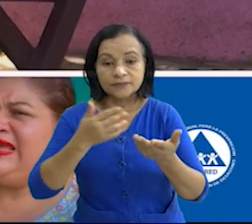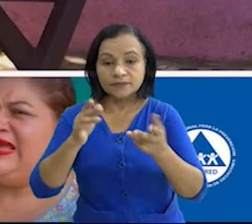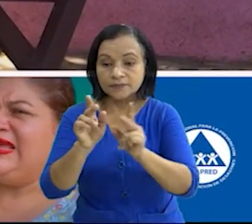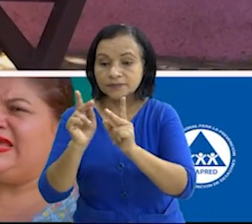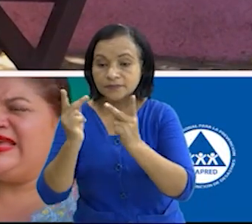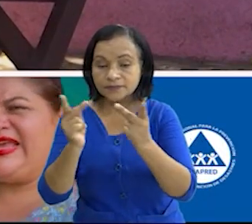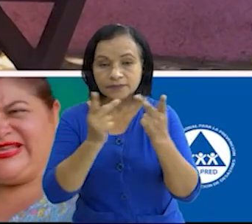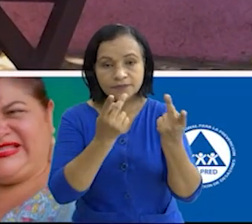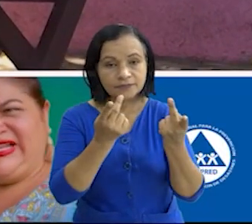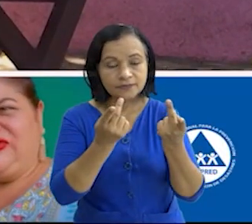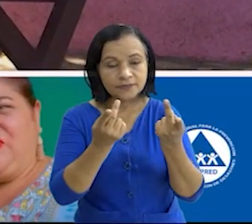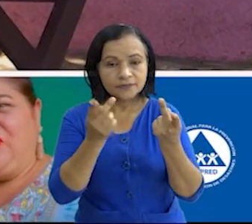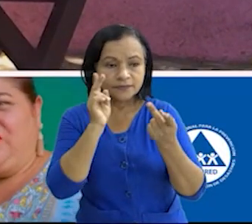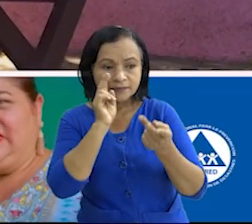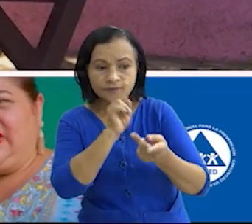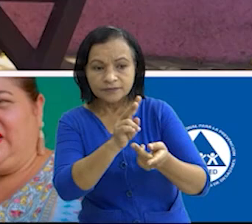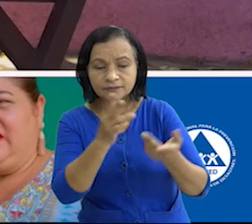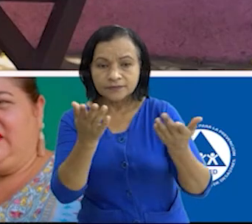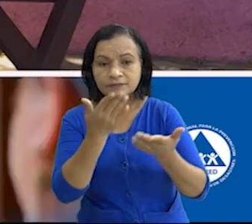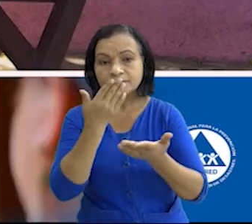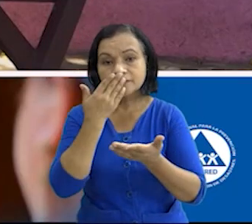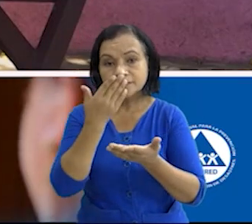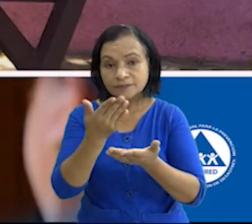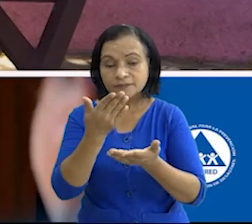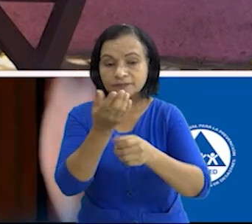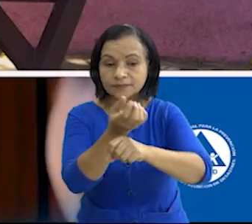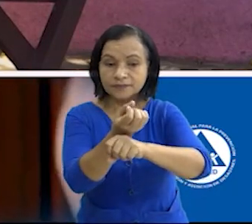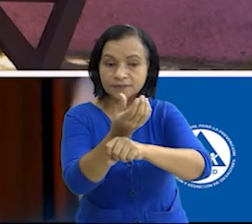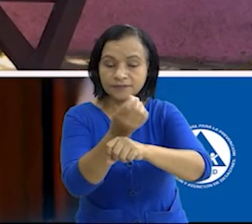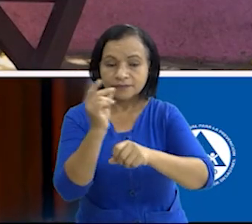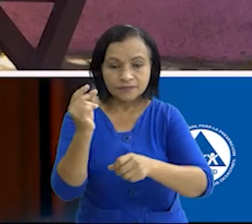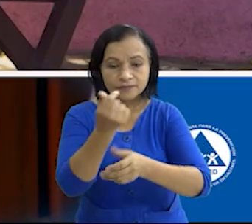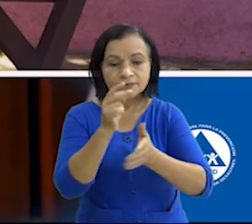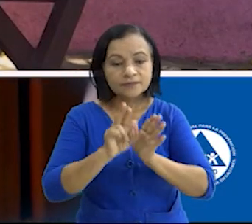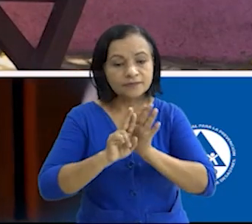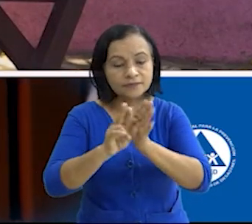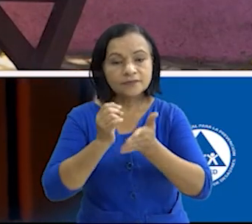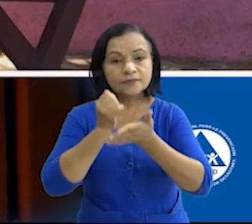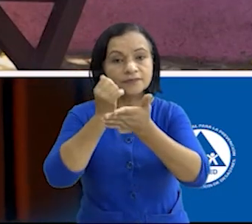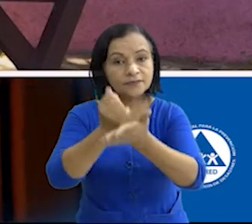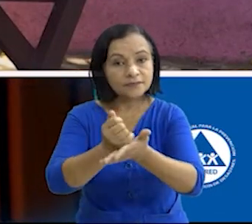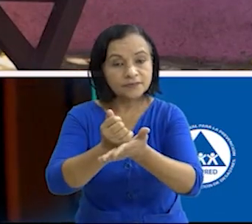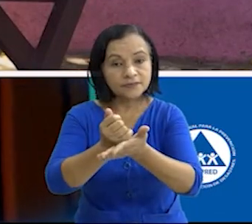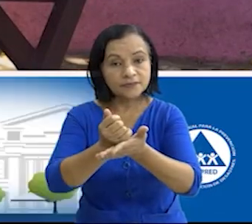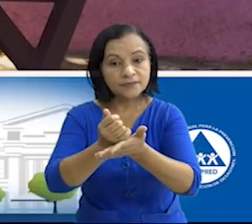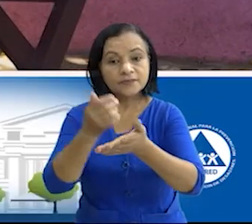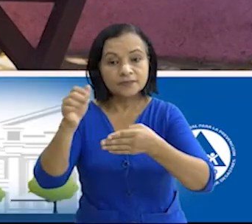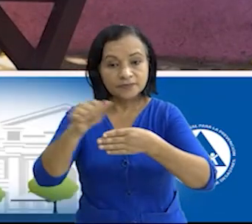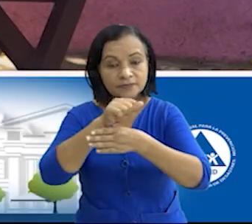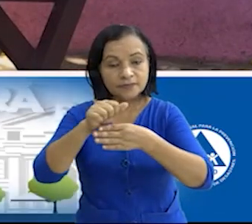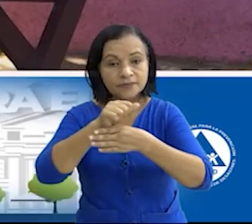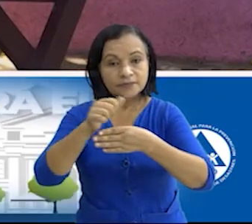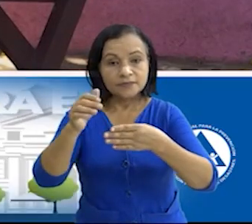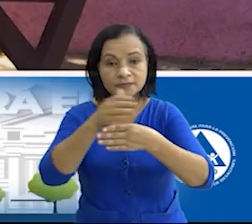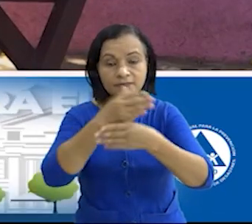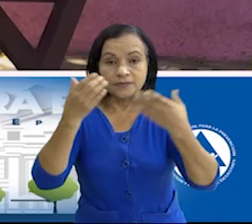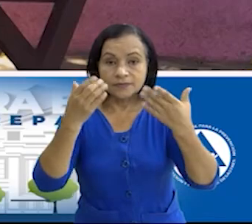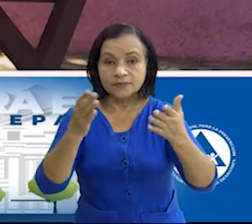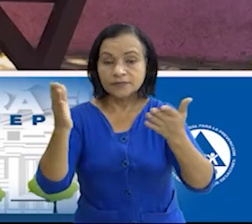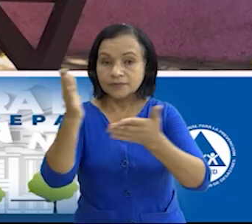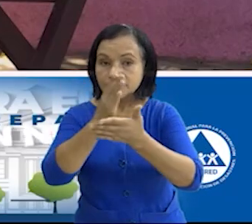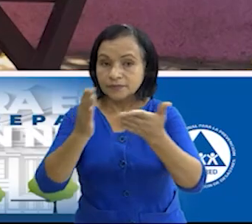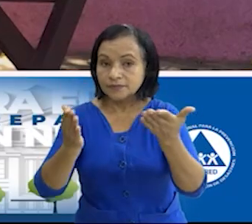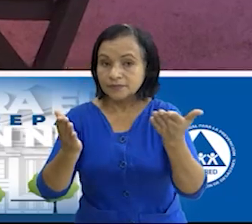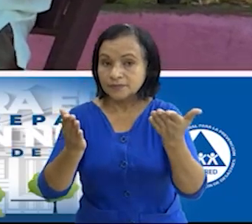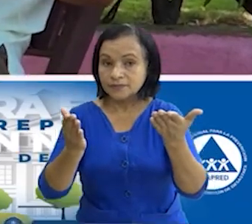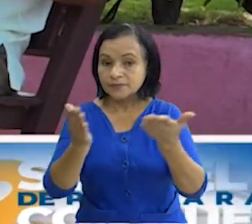población de Juigalpa miró con buen agrado que la alcaldía de inmediato resolvimos el problema, porque estábamos preparados para esas cosas, que de veces, de